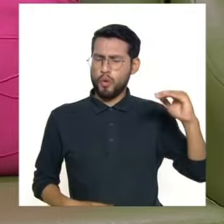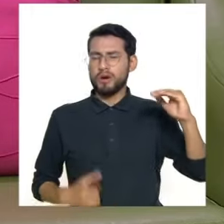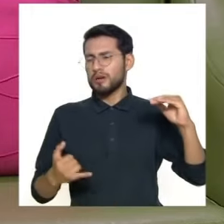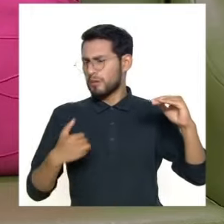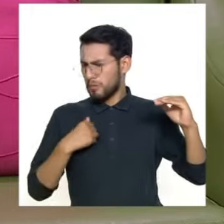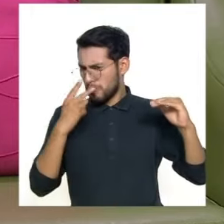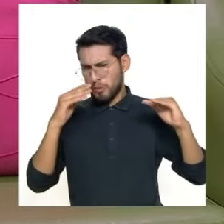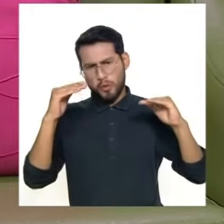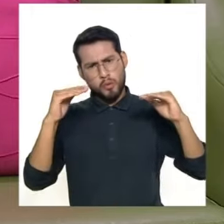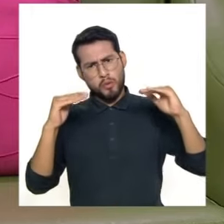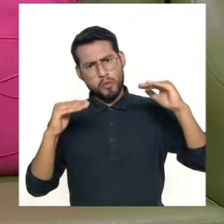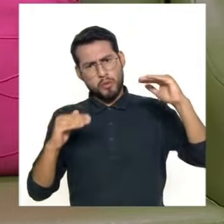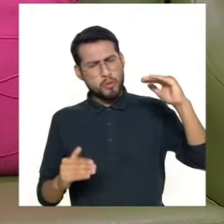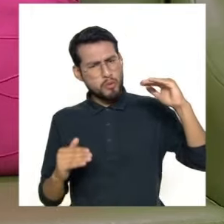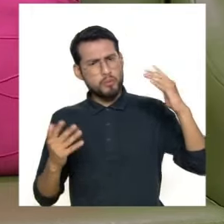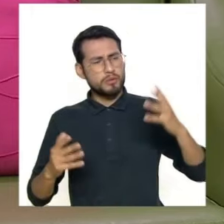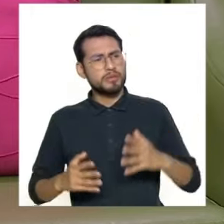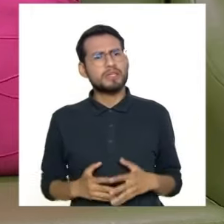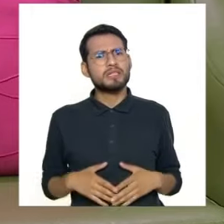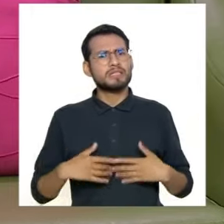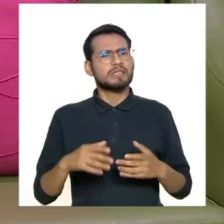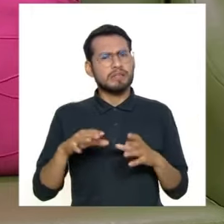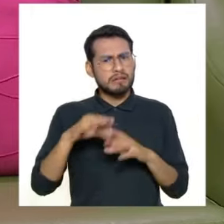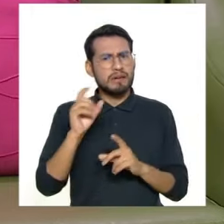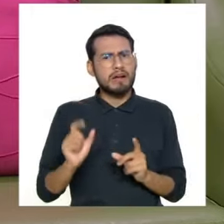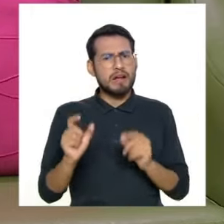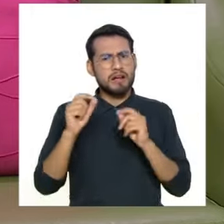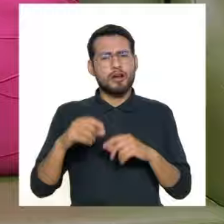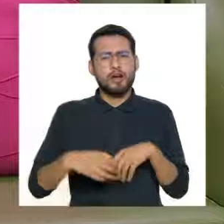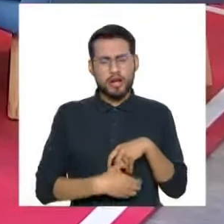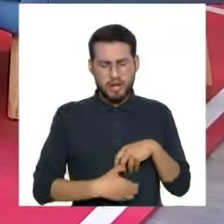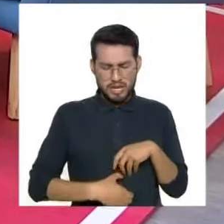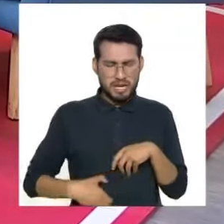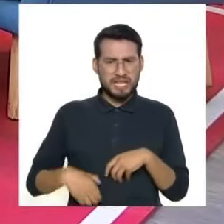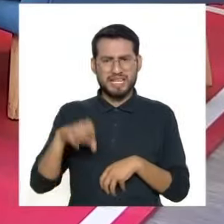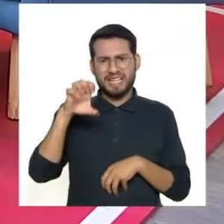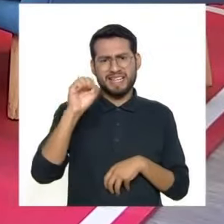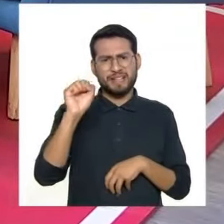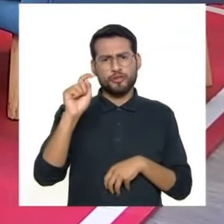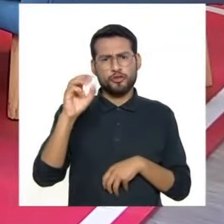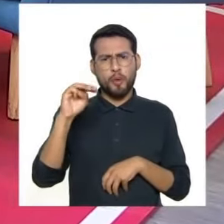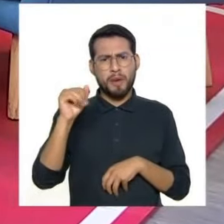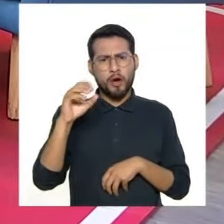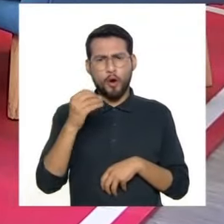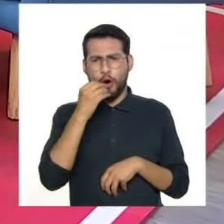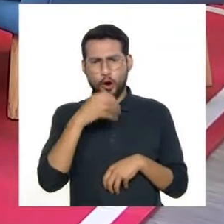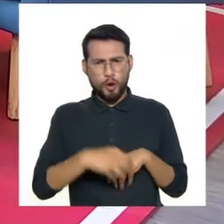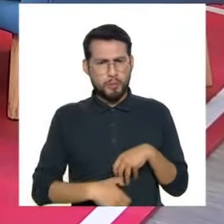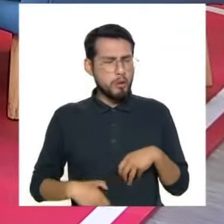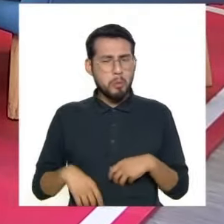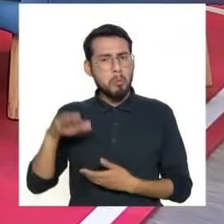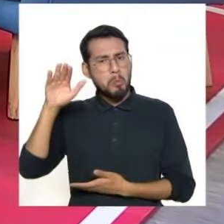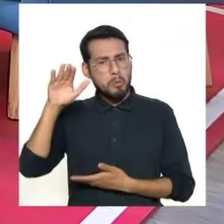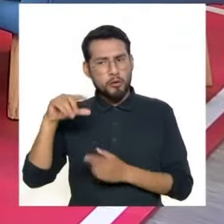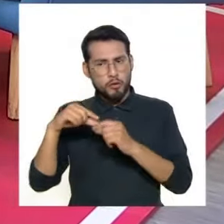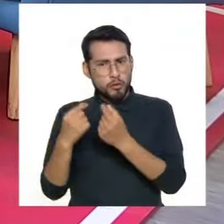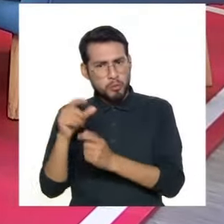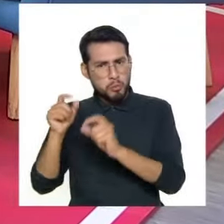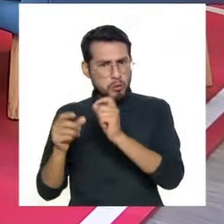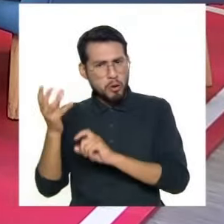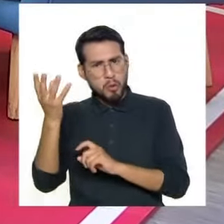yo pienso También es significativo en la incidencia del cáncer de estómago por lo menos en algún grupo social en al grupo económico en al grupo